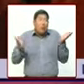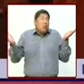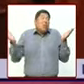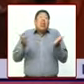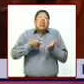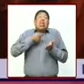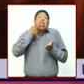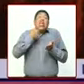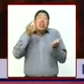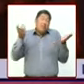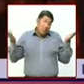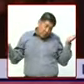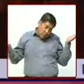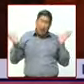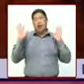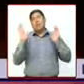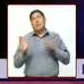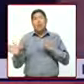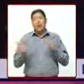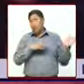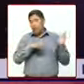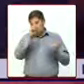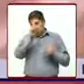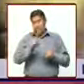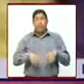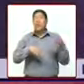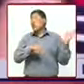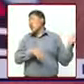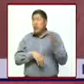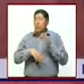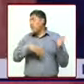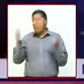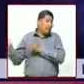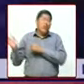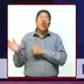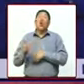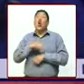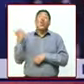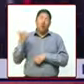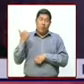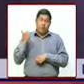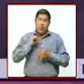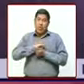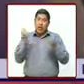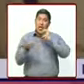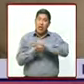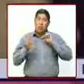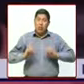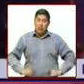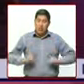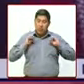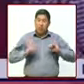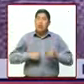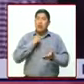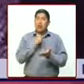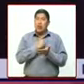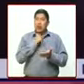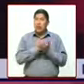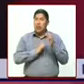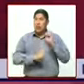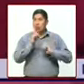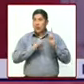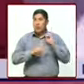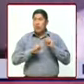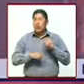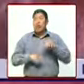han dicho eso. Bueno, por este otro lado, Denise y Miriam, esa es la fila para el tema de cambio de direcciones. Bien. Ellos sí tienen sello, unas cuantas